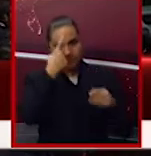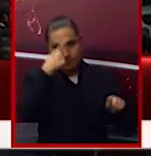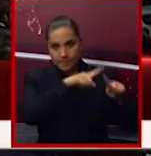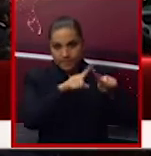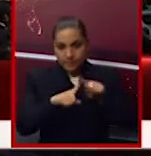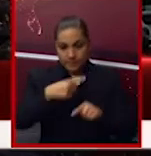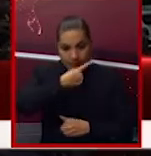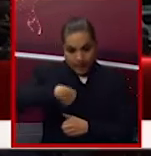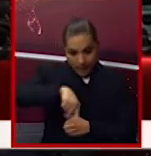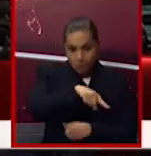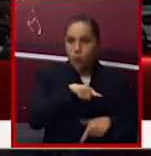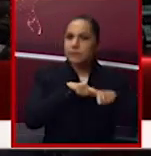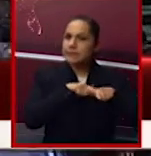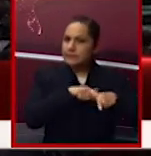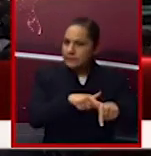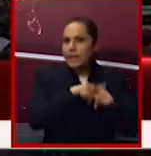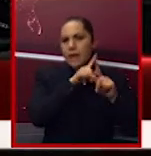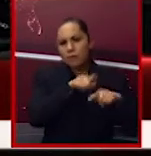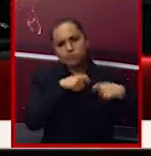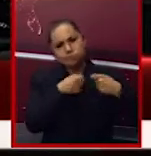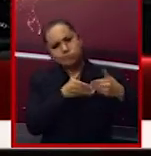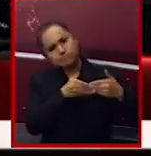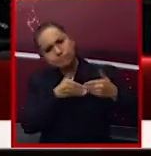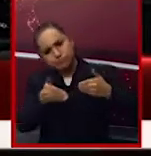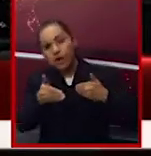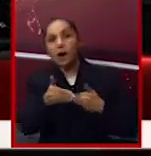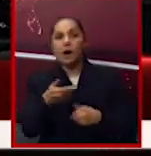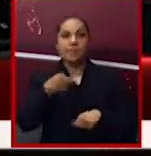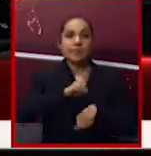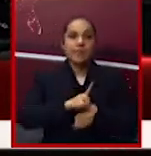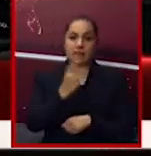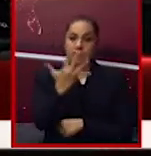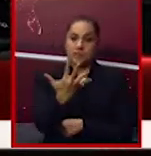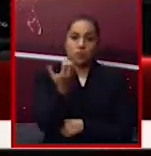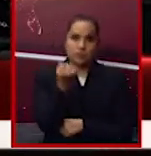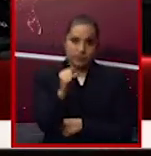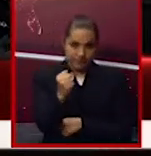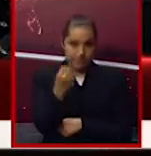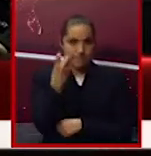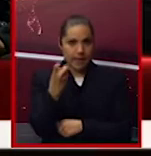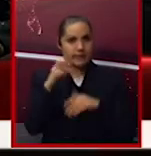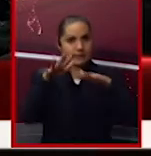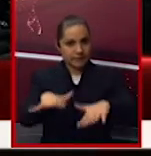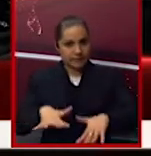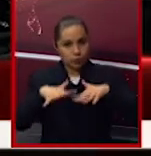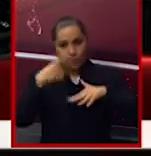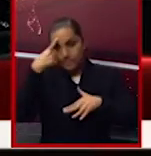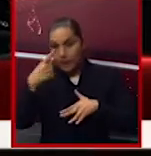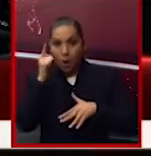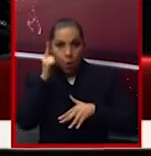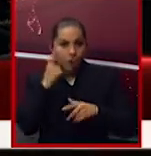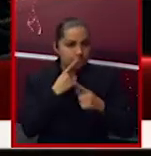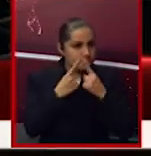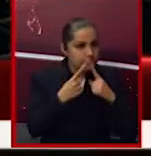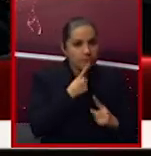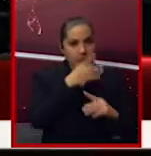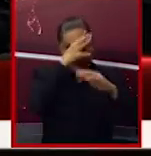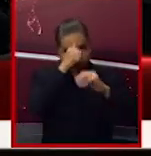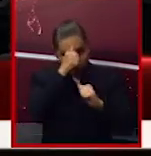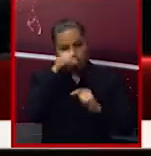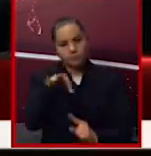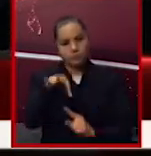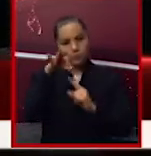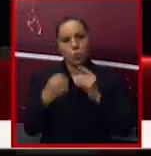este órgano de gobierno van a permanecer en funciones hasta la sesión del próximo 5 de septiembre, a fin de permitir se logren los